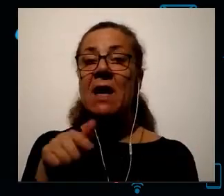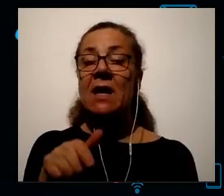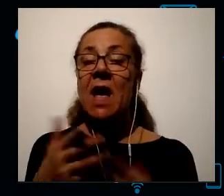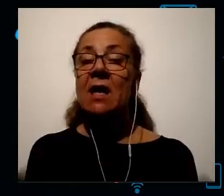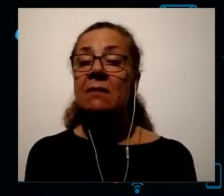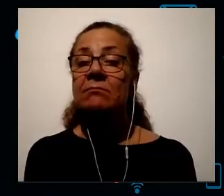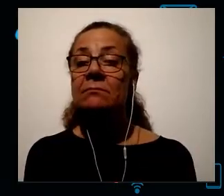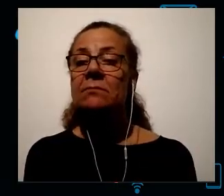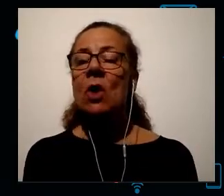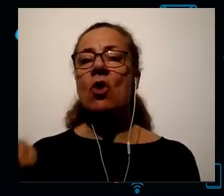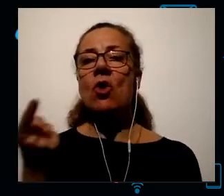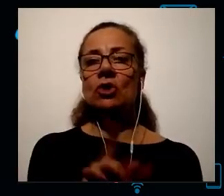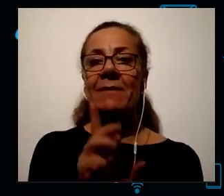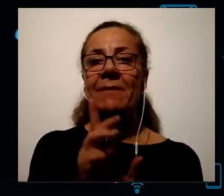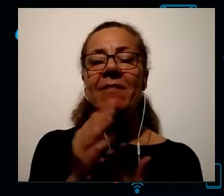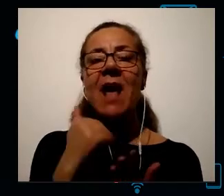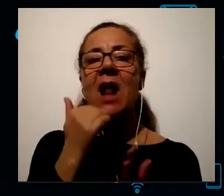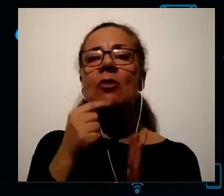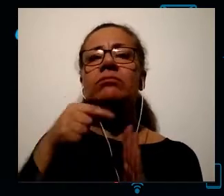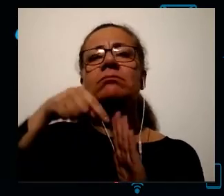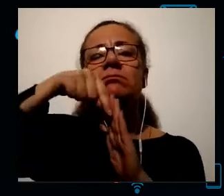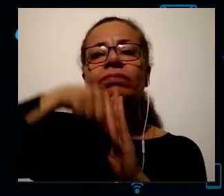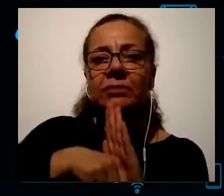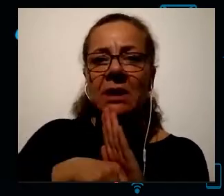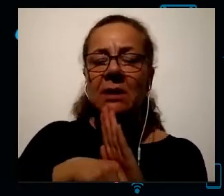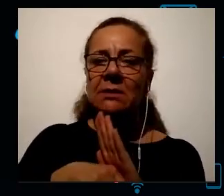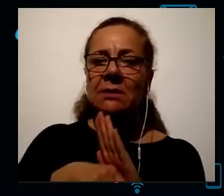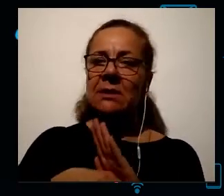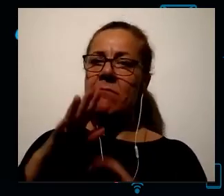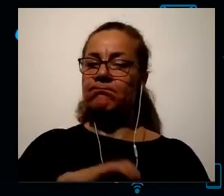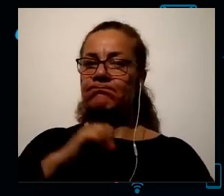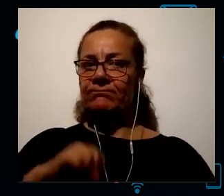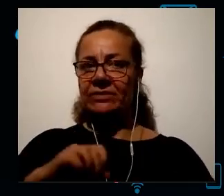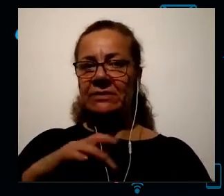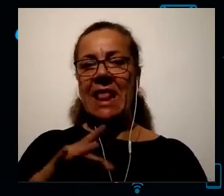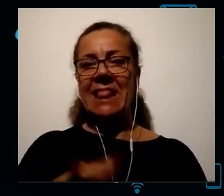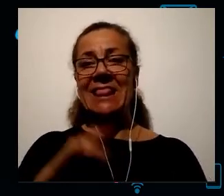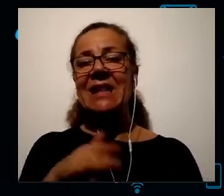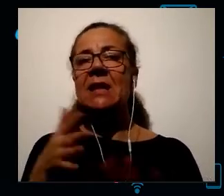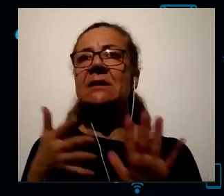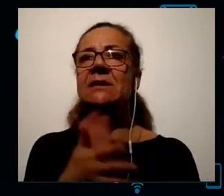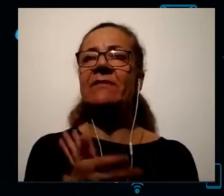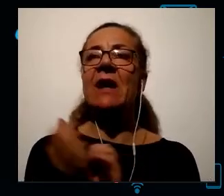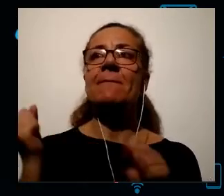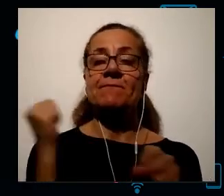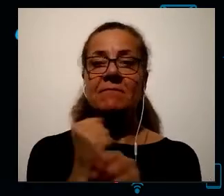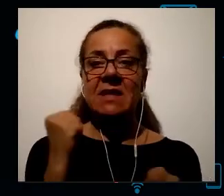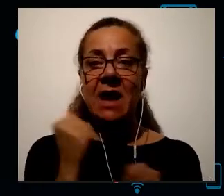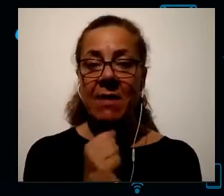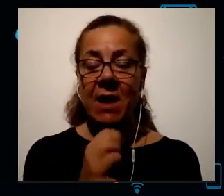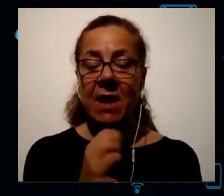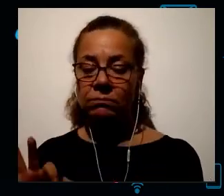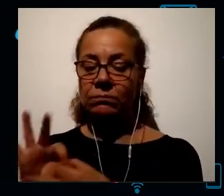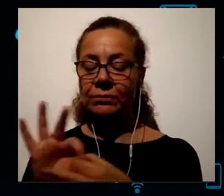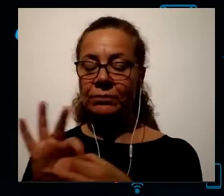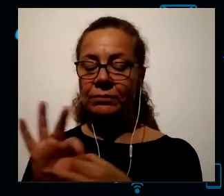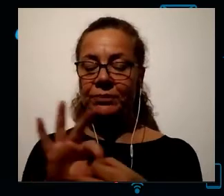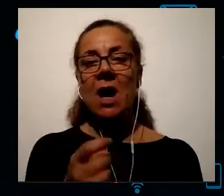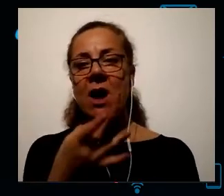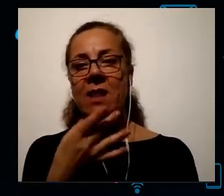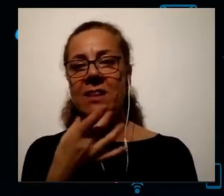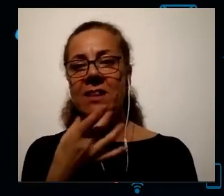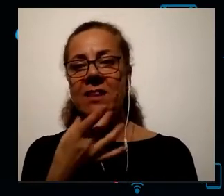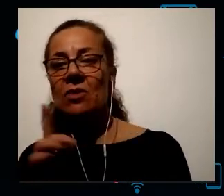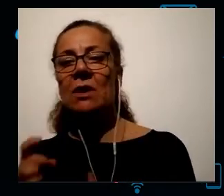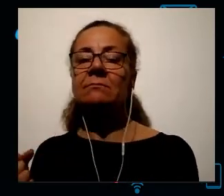otra dimensión más profunda de la competencia digital que tiene que ver con el trabajo que tiene que ver con el entretenimiento que tiene que ver con